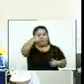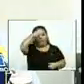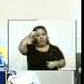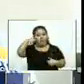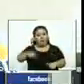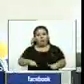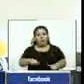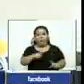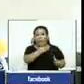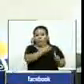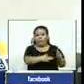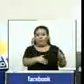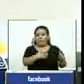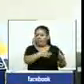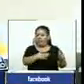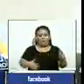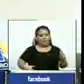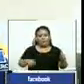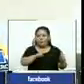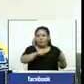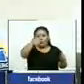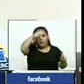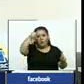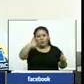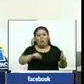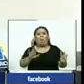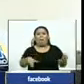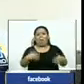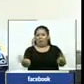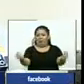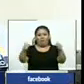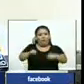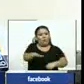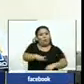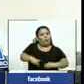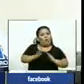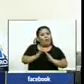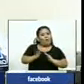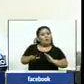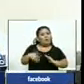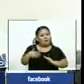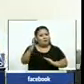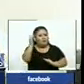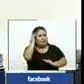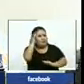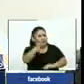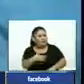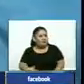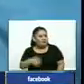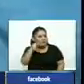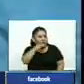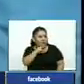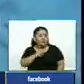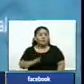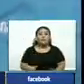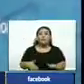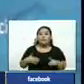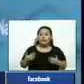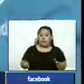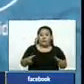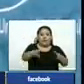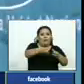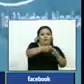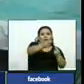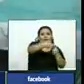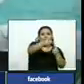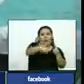parte del presidente Rovira en permitirle a esta persona llegar a nuestra sede sabiendo lo que ha pasado con el presidente Bukele. Ghana irá a